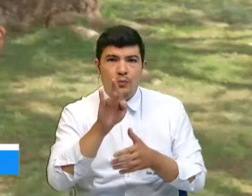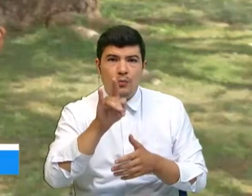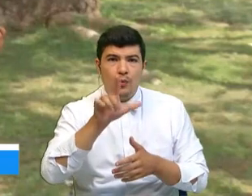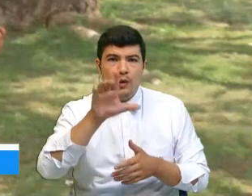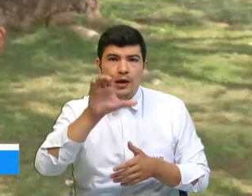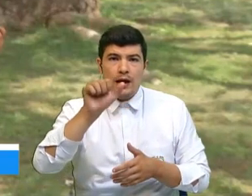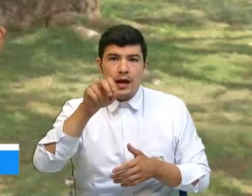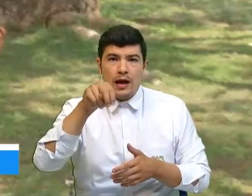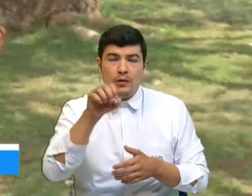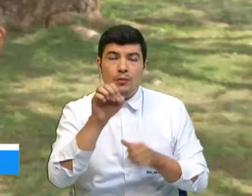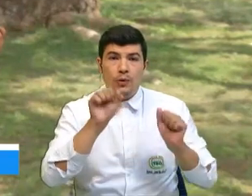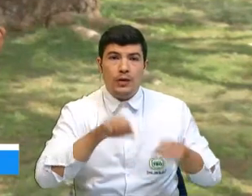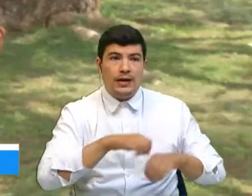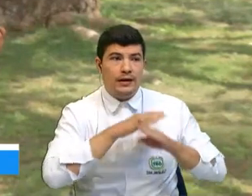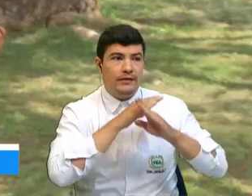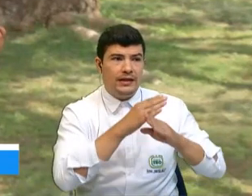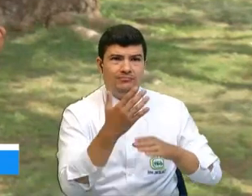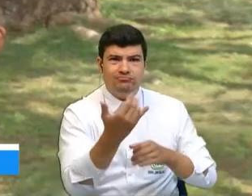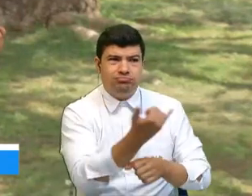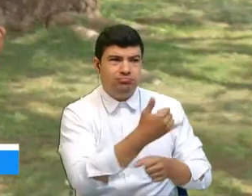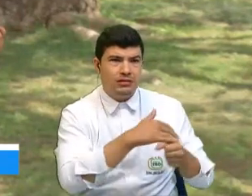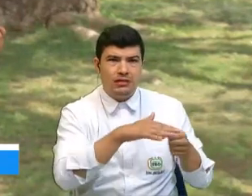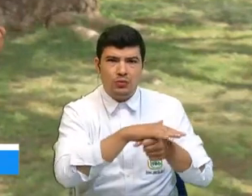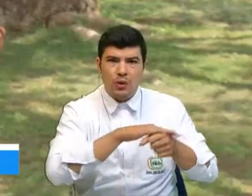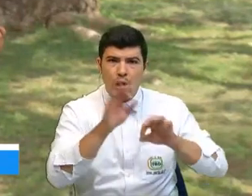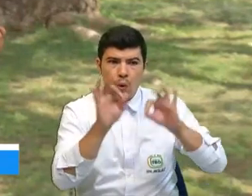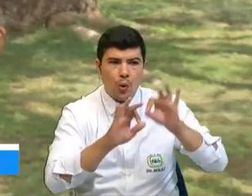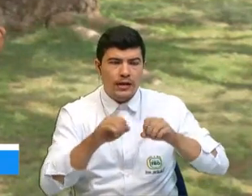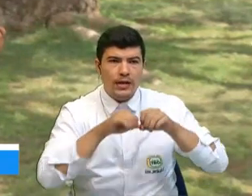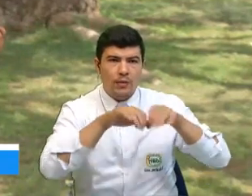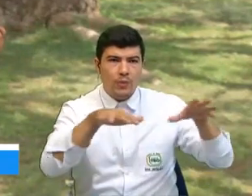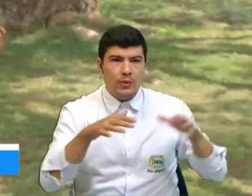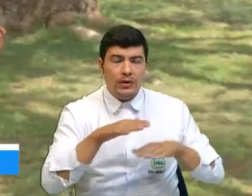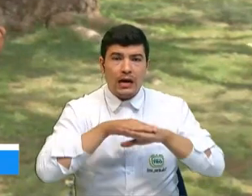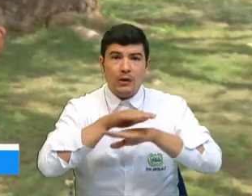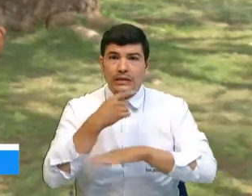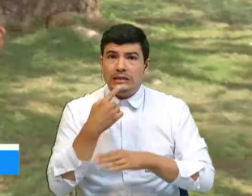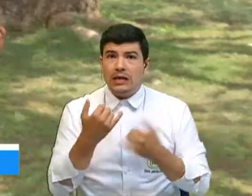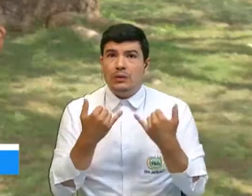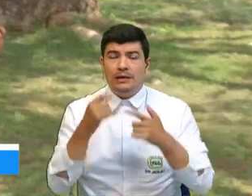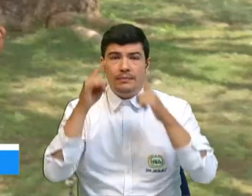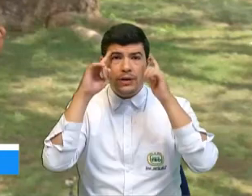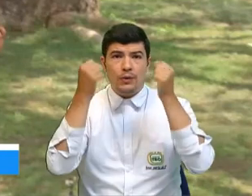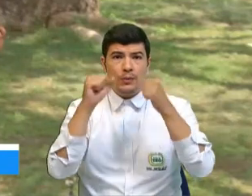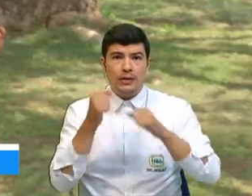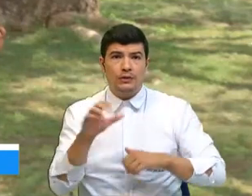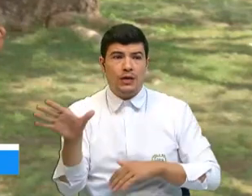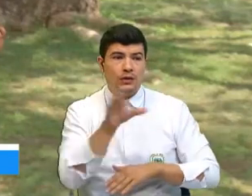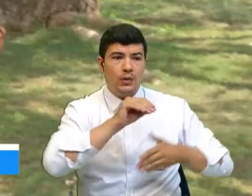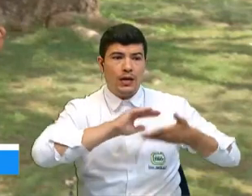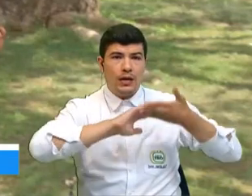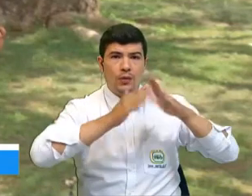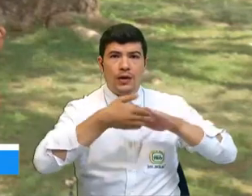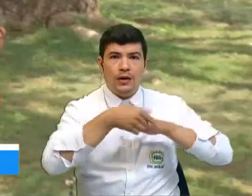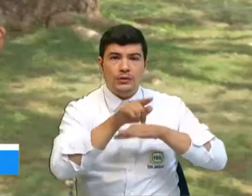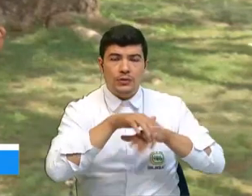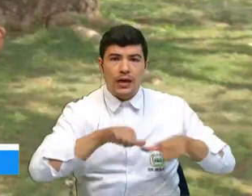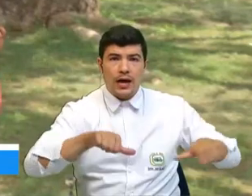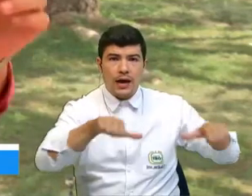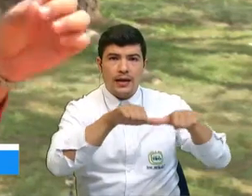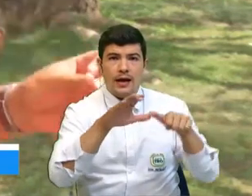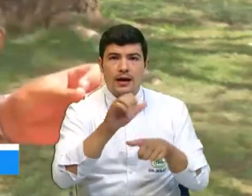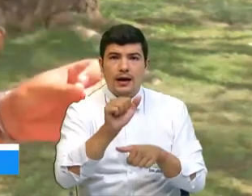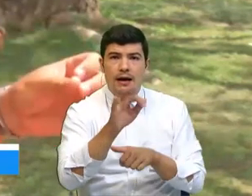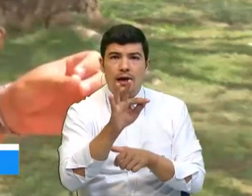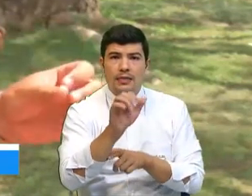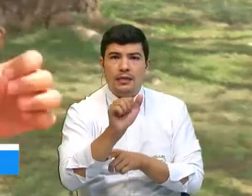contrarrestar estos hechos de orden público que, repito, han causado temor y zozobra en la población de El Catatumbo. Y precisamente